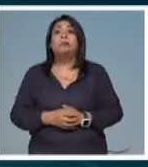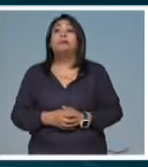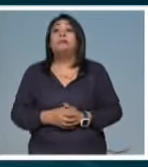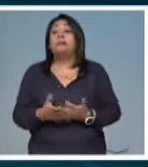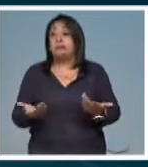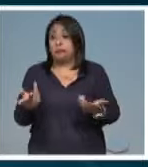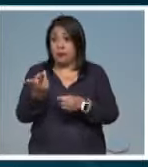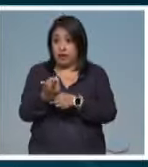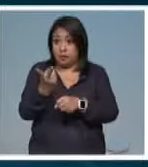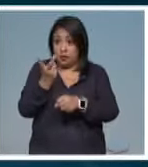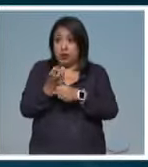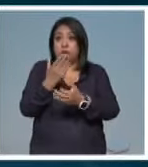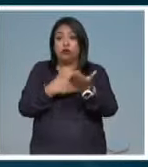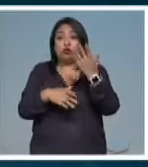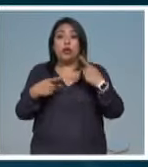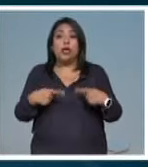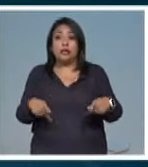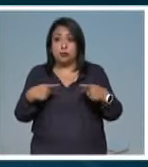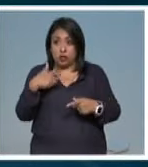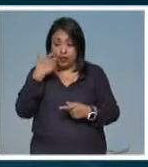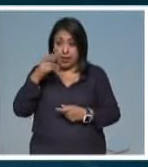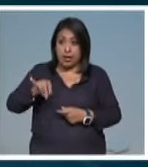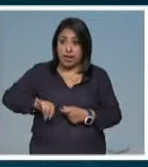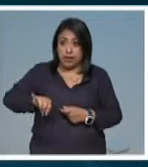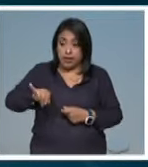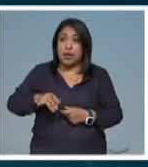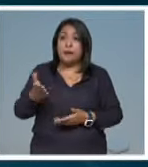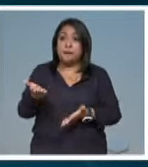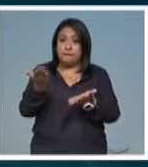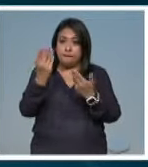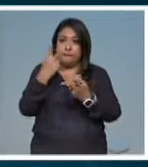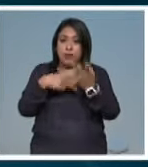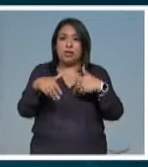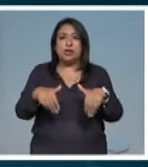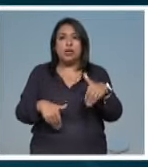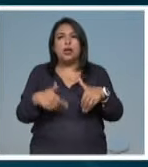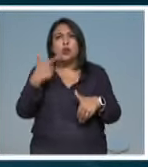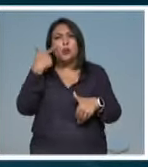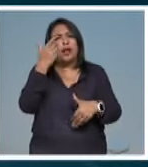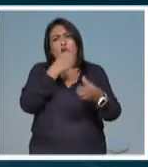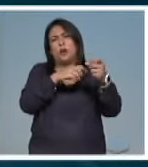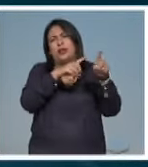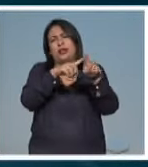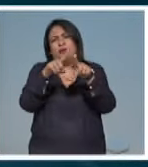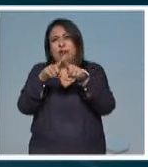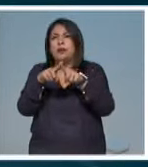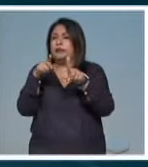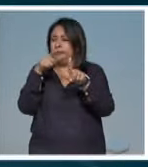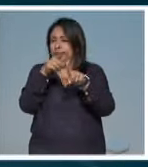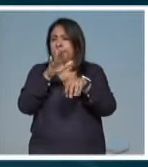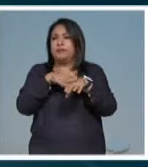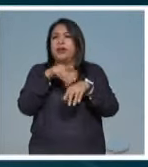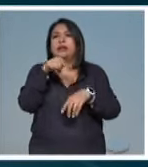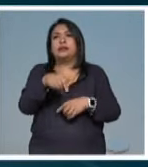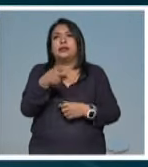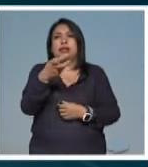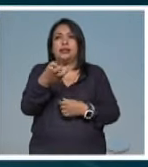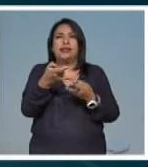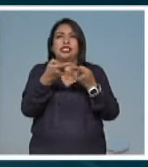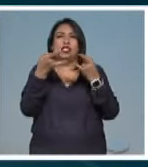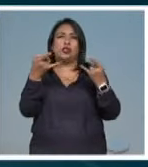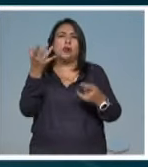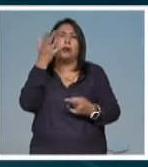que invitamos a toda la gente interesada en que venga al teatro a ver todas las obras y específicamente esta